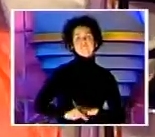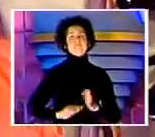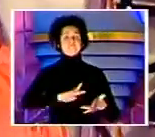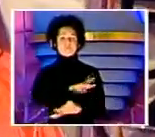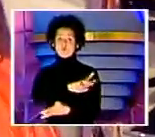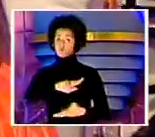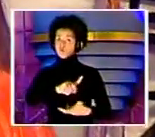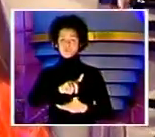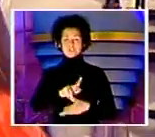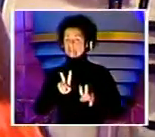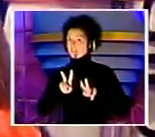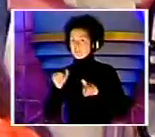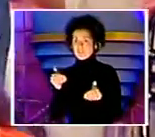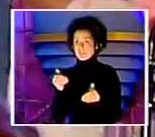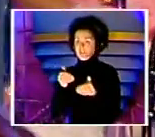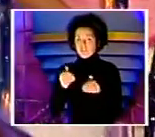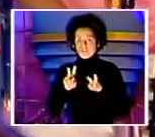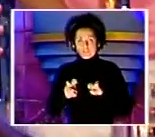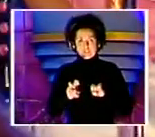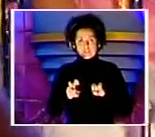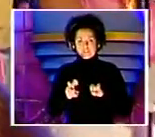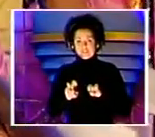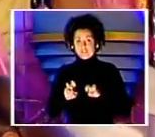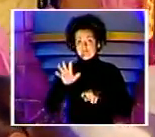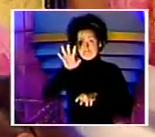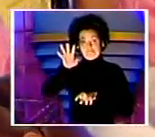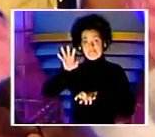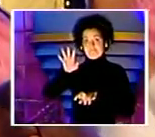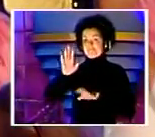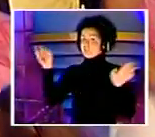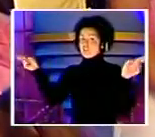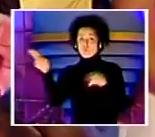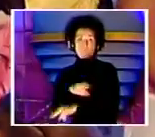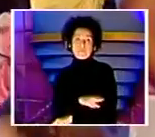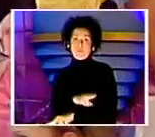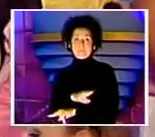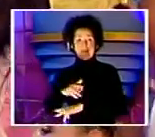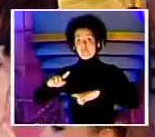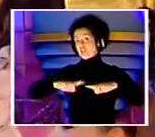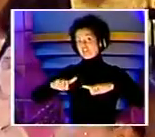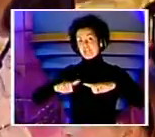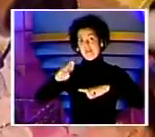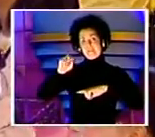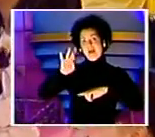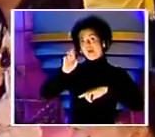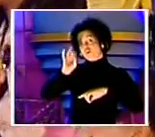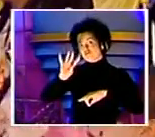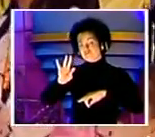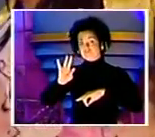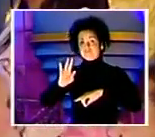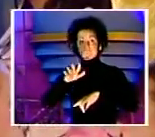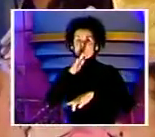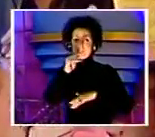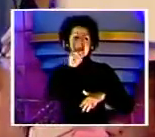Noticia de última hora. Estrasburgo tumba. La doctrina paró por 15-2. La consecuencia